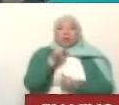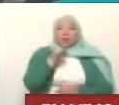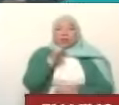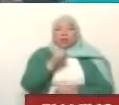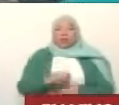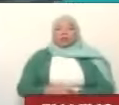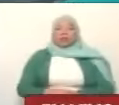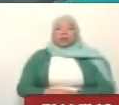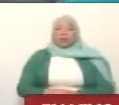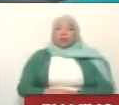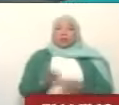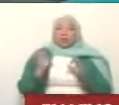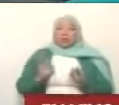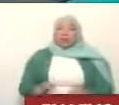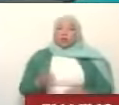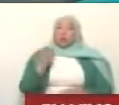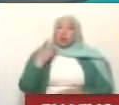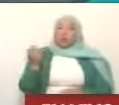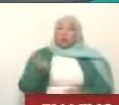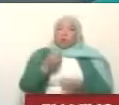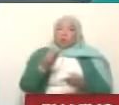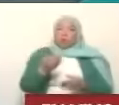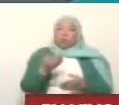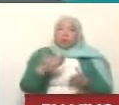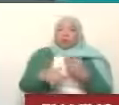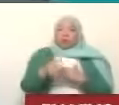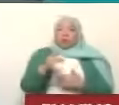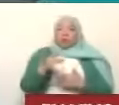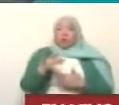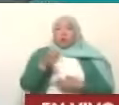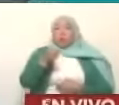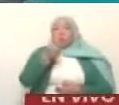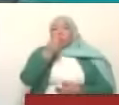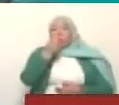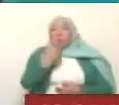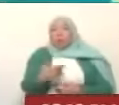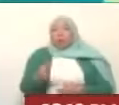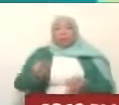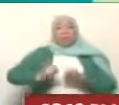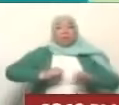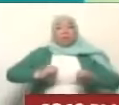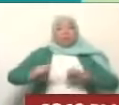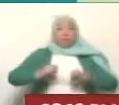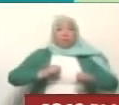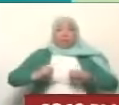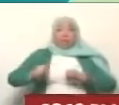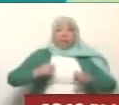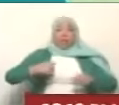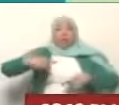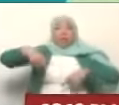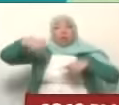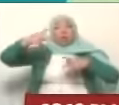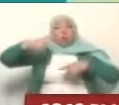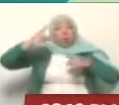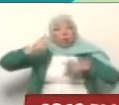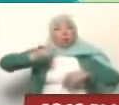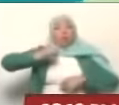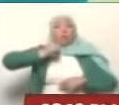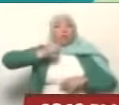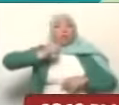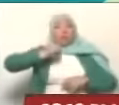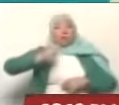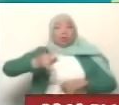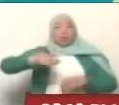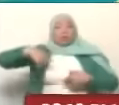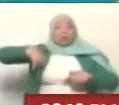saludamos. Correcto. ¿Qué me traes por ahí? Bueno, ha estado muy movido las redes sociales, los centros de noticias, con primero